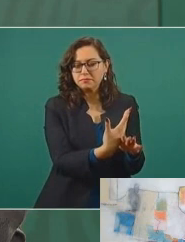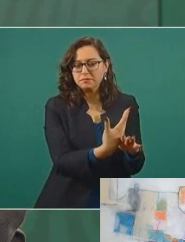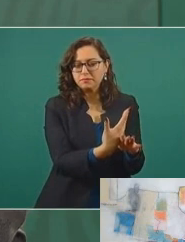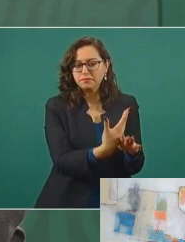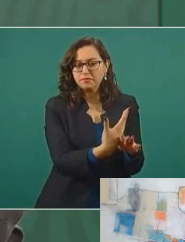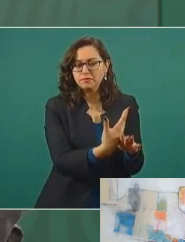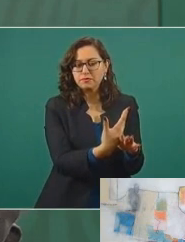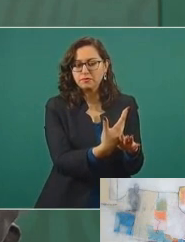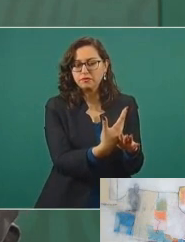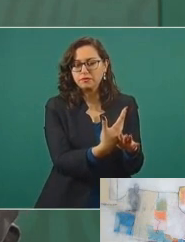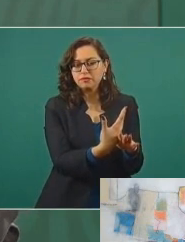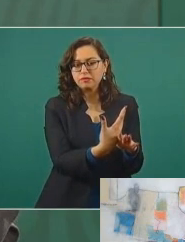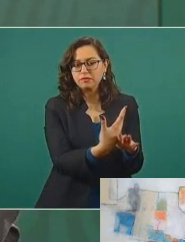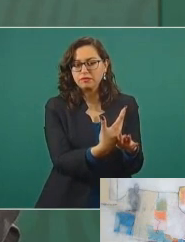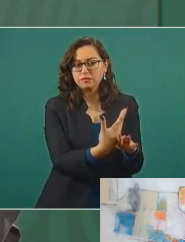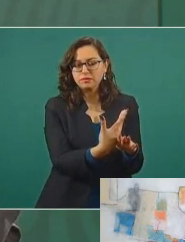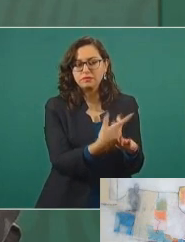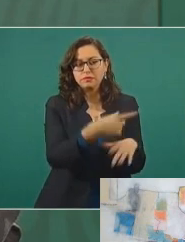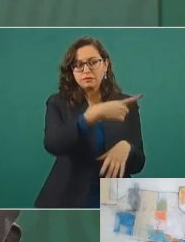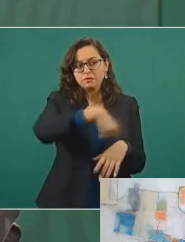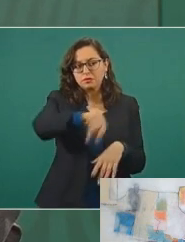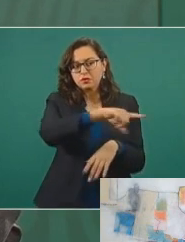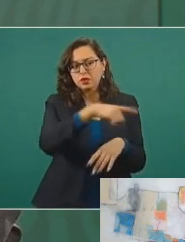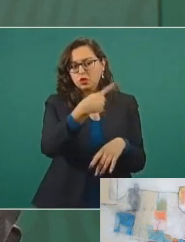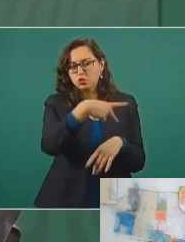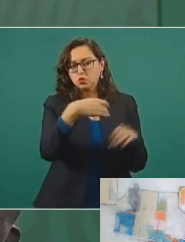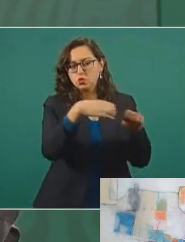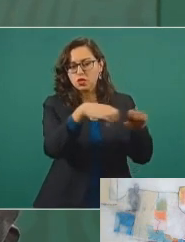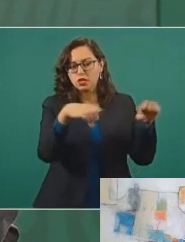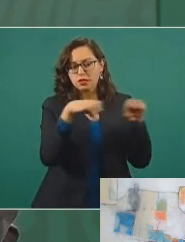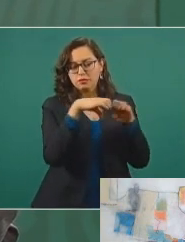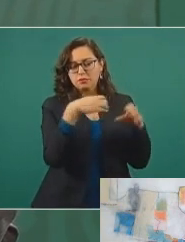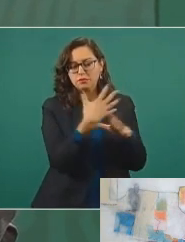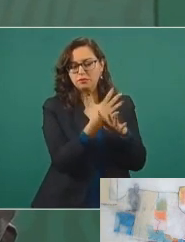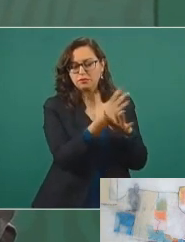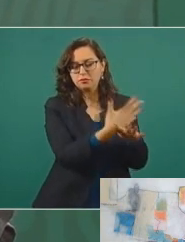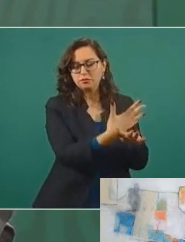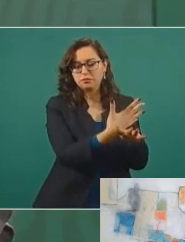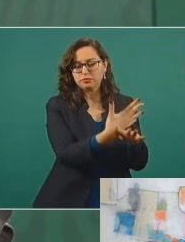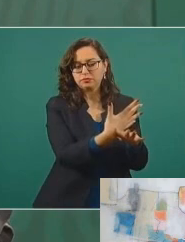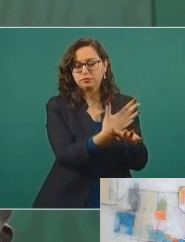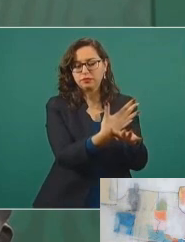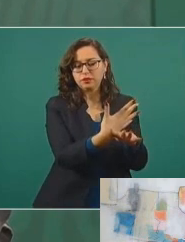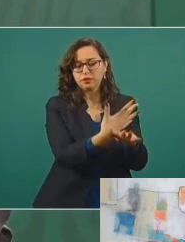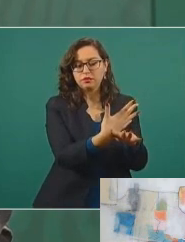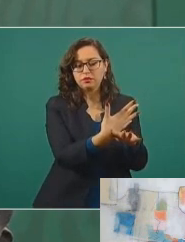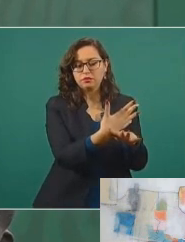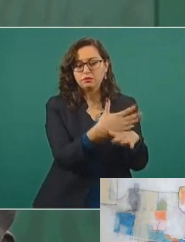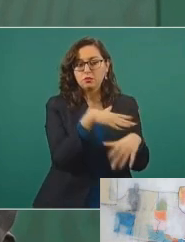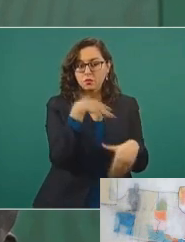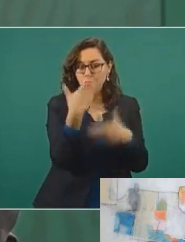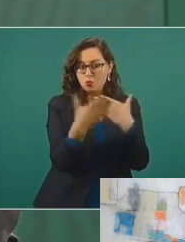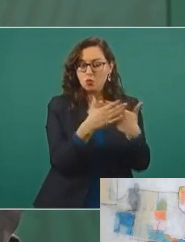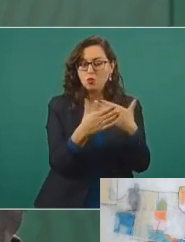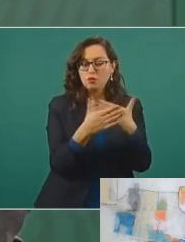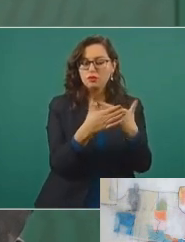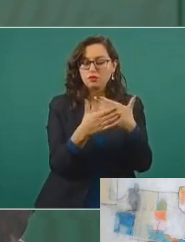señaló sus asesores de que está a punto de dar a conocer un plan